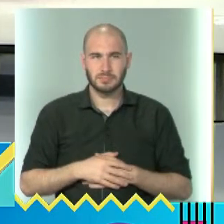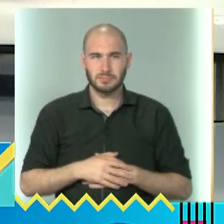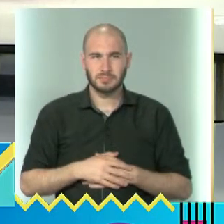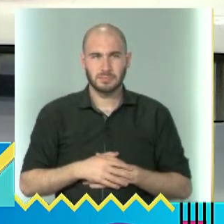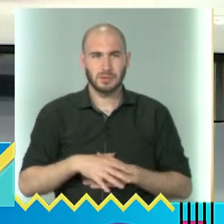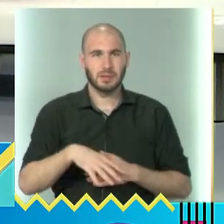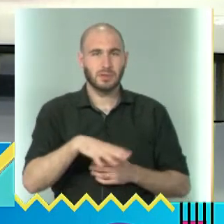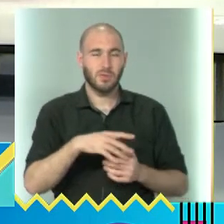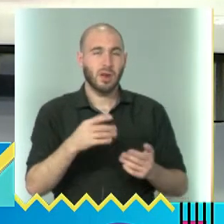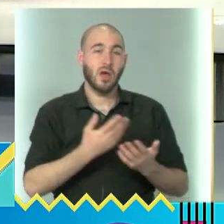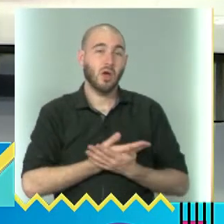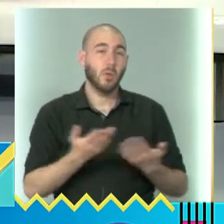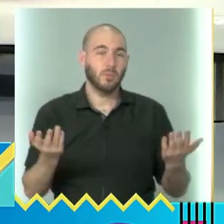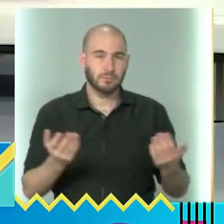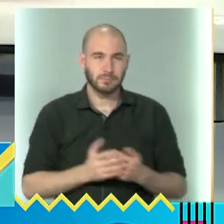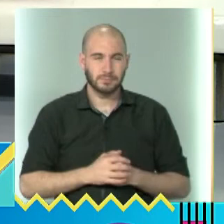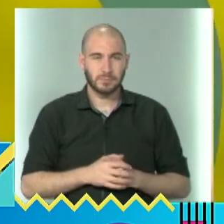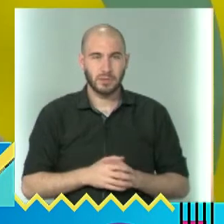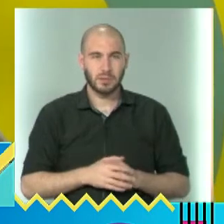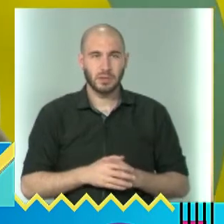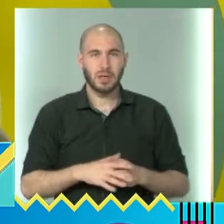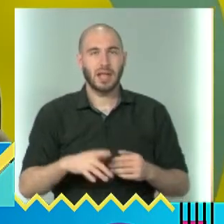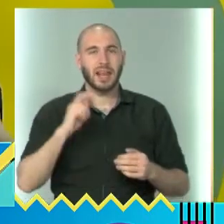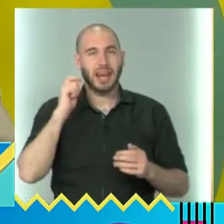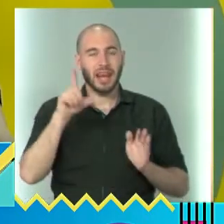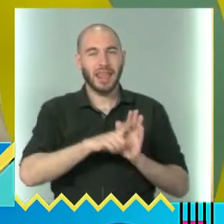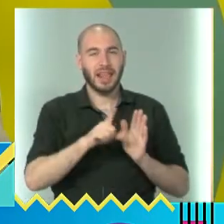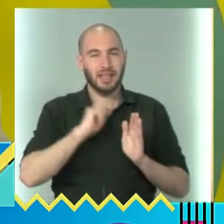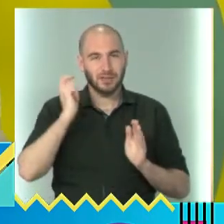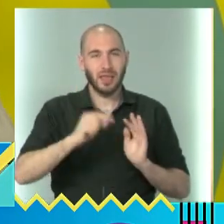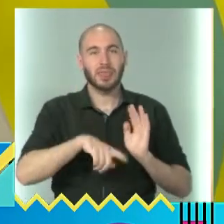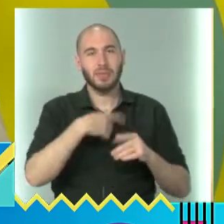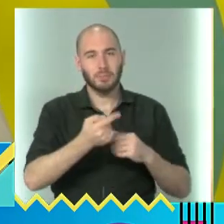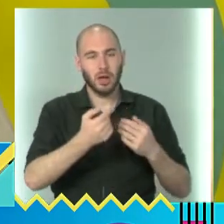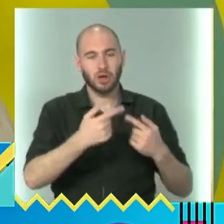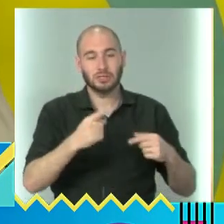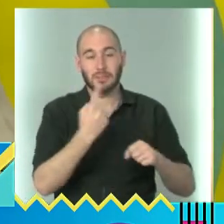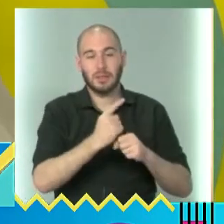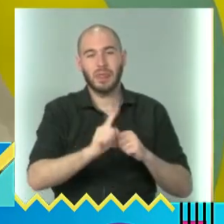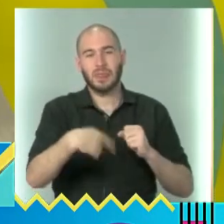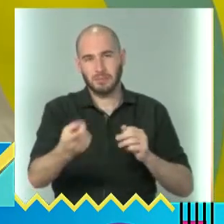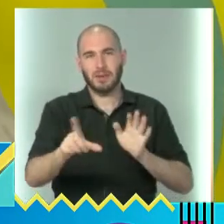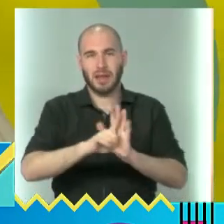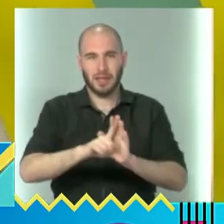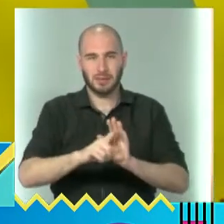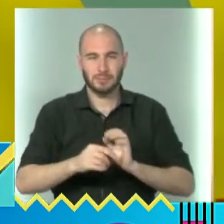Es un lugar común decir que la juridicidad de la legislación llega después del fenómeno. Sí.